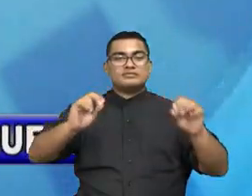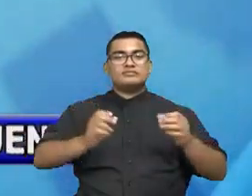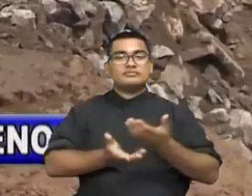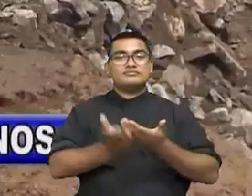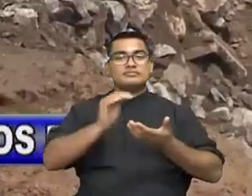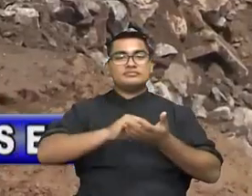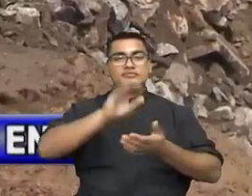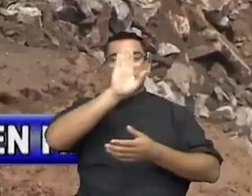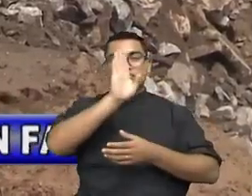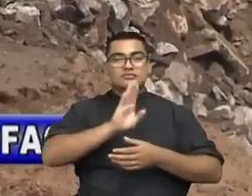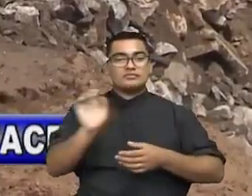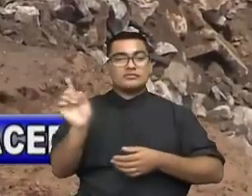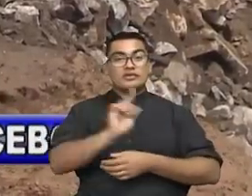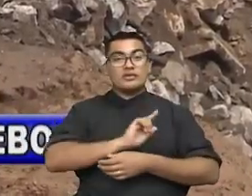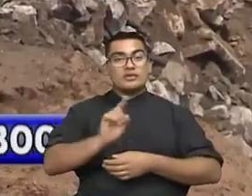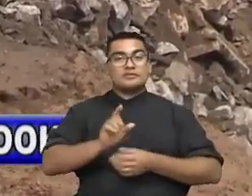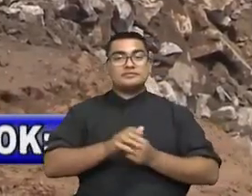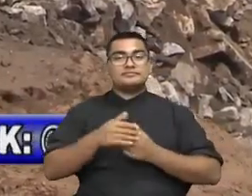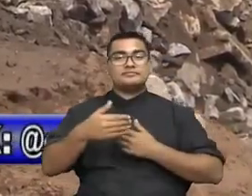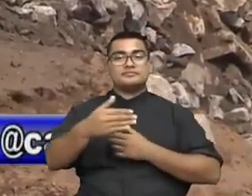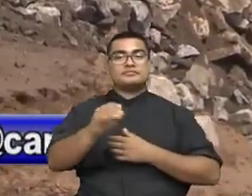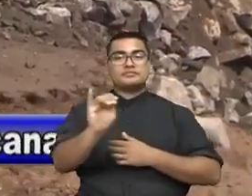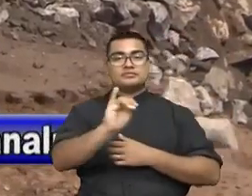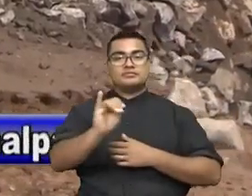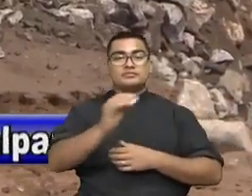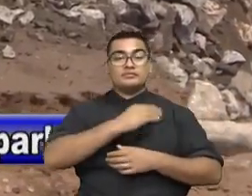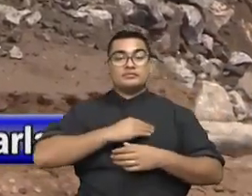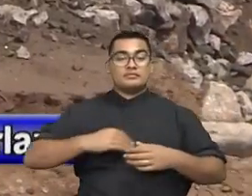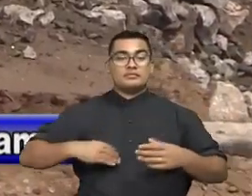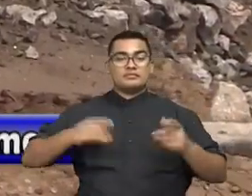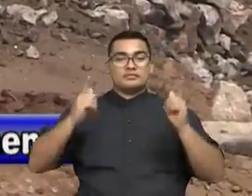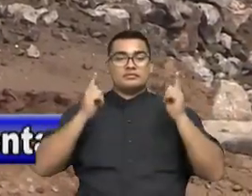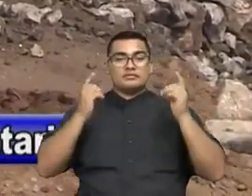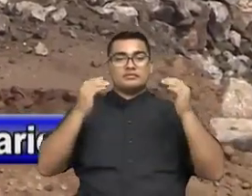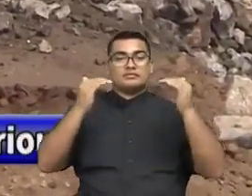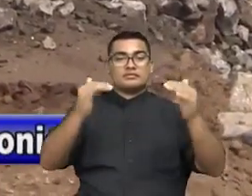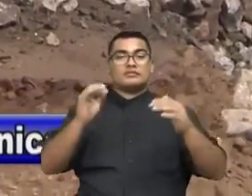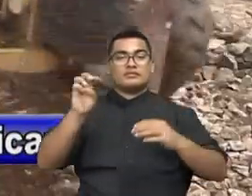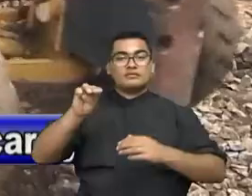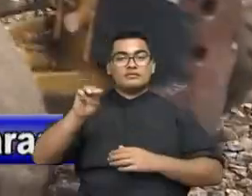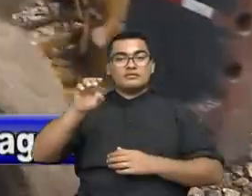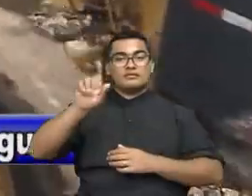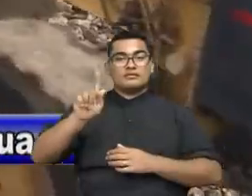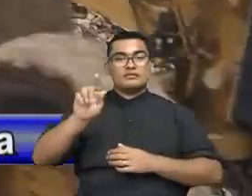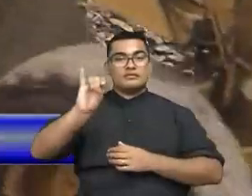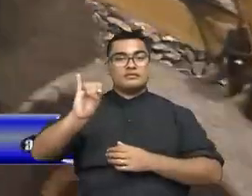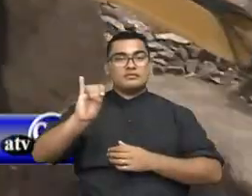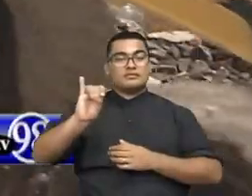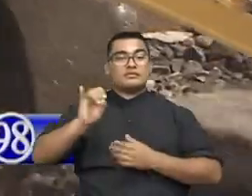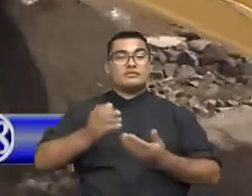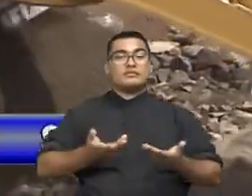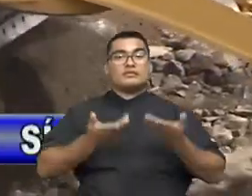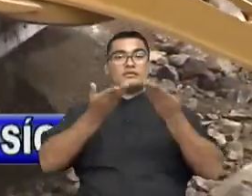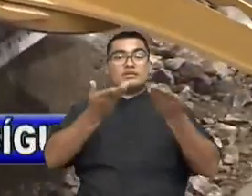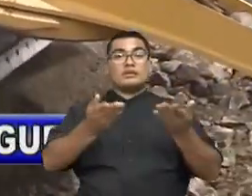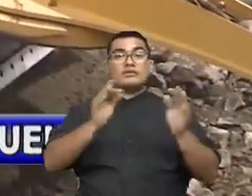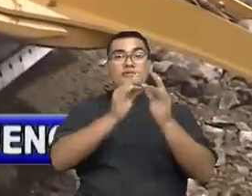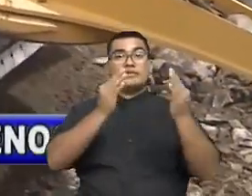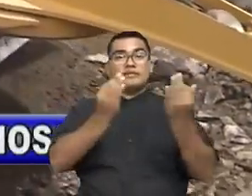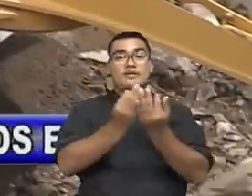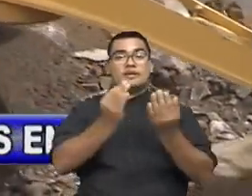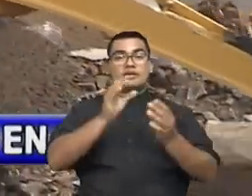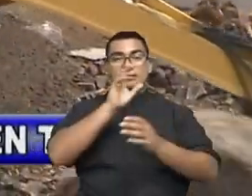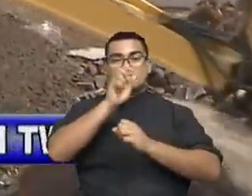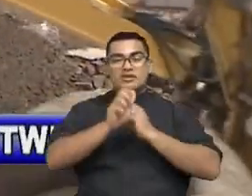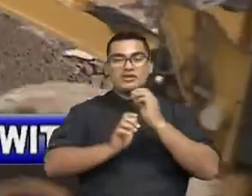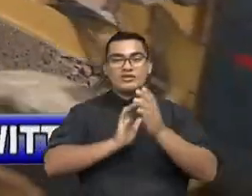Nunca más. Informó que este miércoles el Ministerio de Transporte e Infraestructura entregará a las familias de Diriomo y Diriá